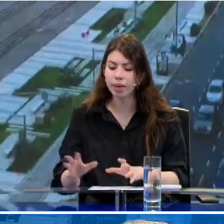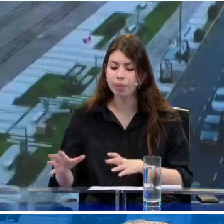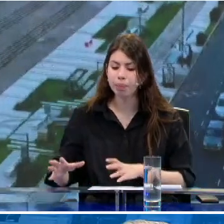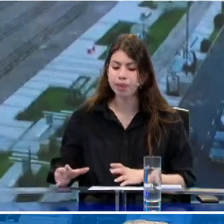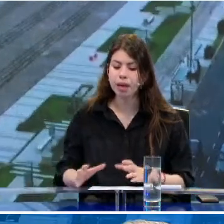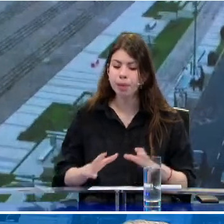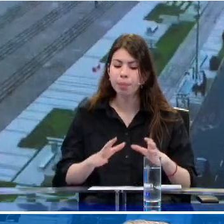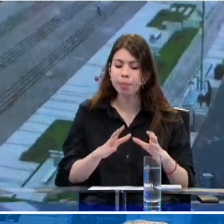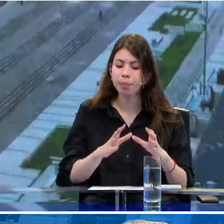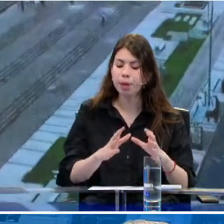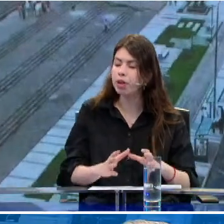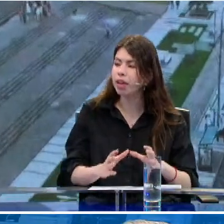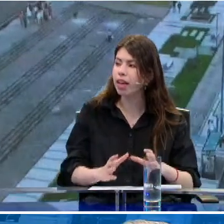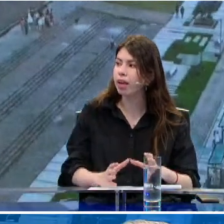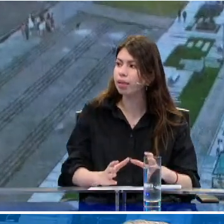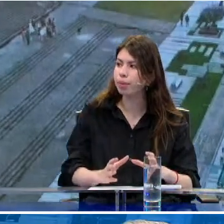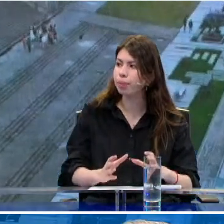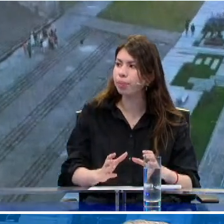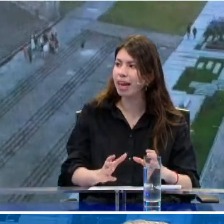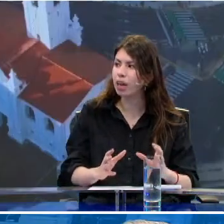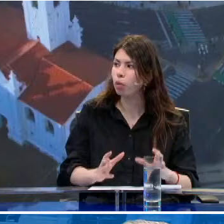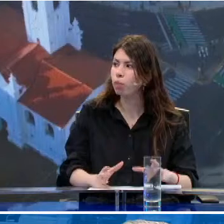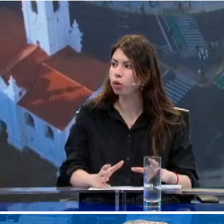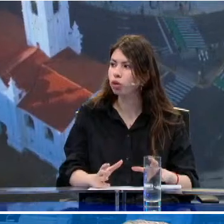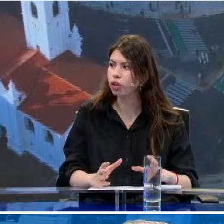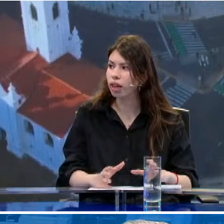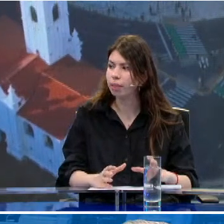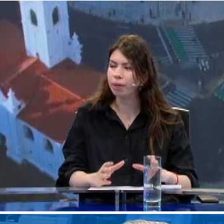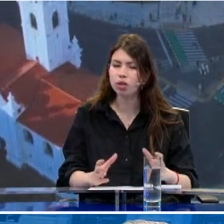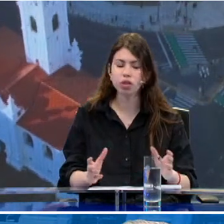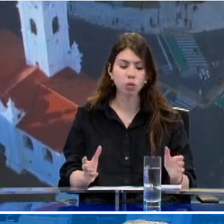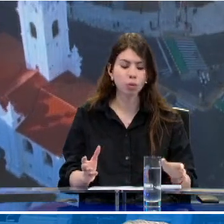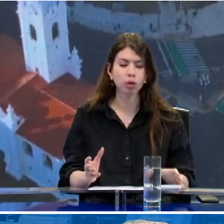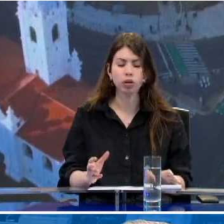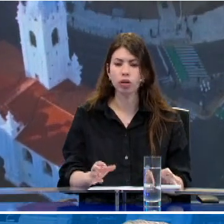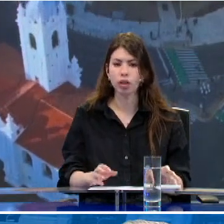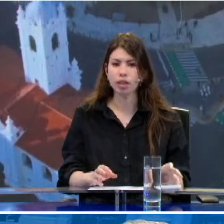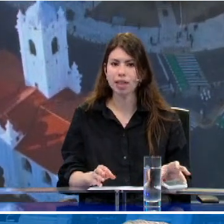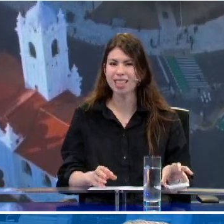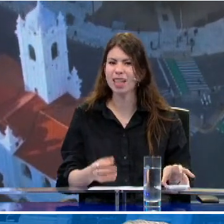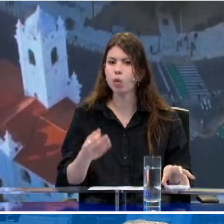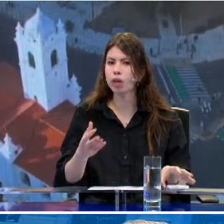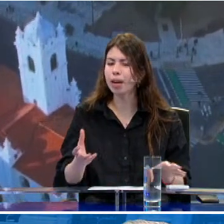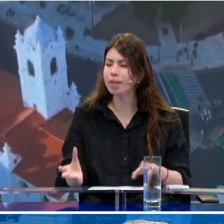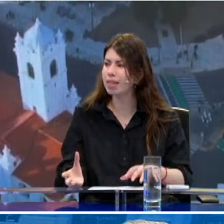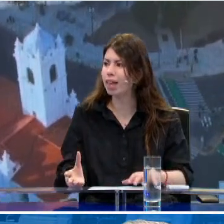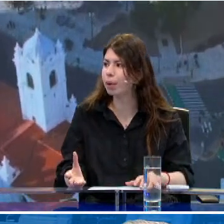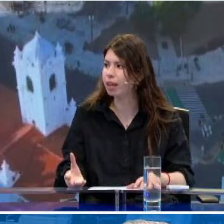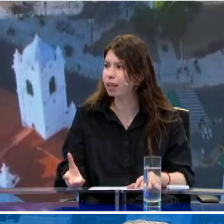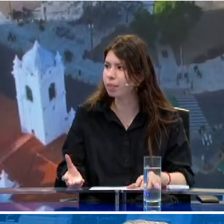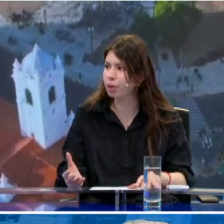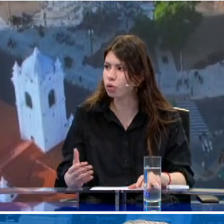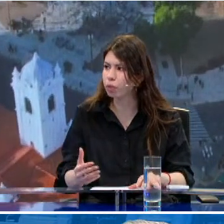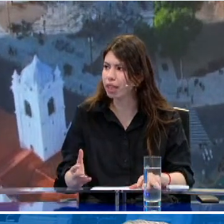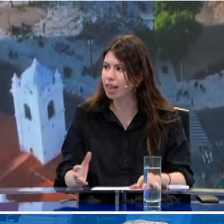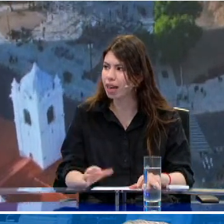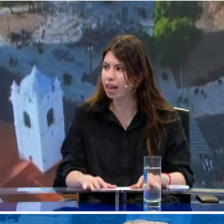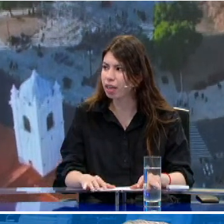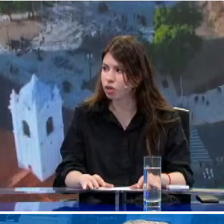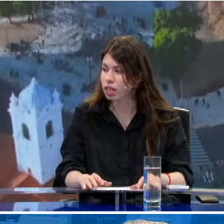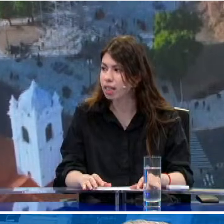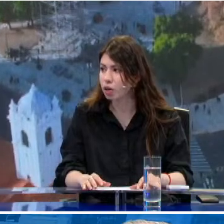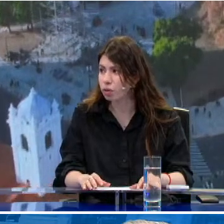de, primero que darle un voto no sé si un voto, es asegurar básicamente, presuponer